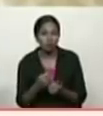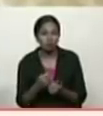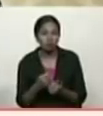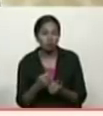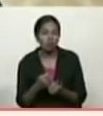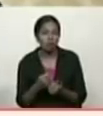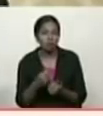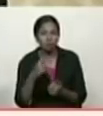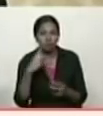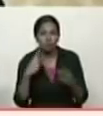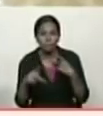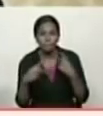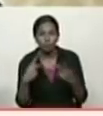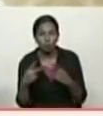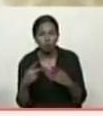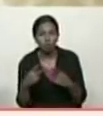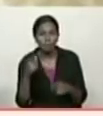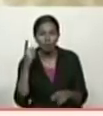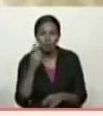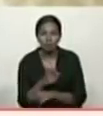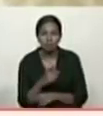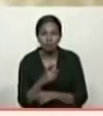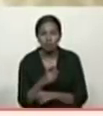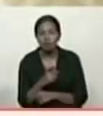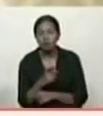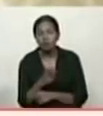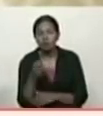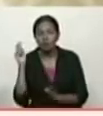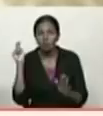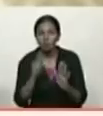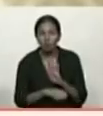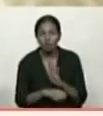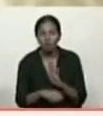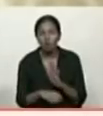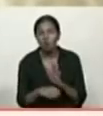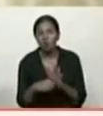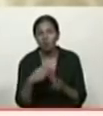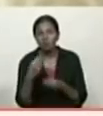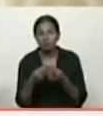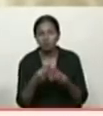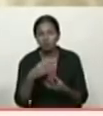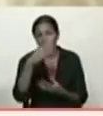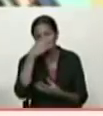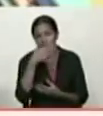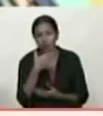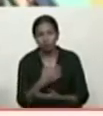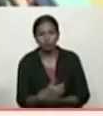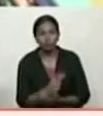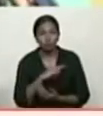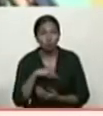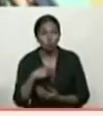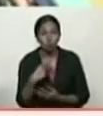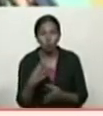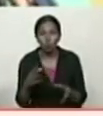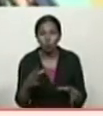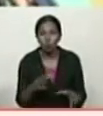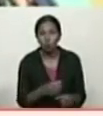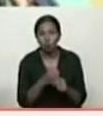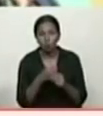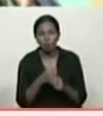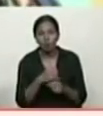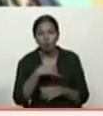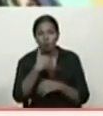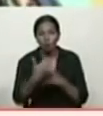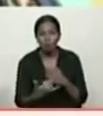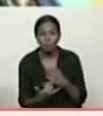y exigir que se levante el bloqueo criminal contra el pueblo venezolano, para que podamos retomar los planes